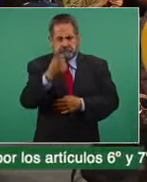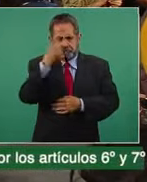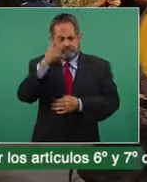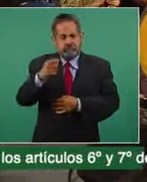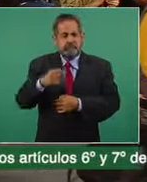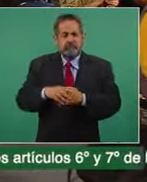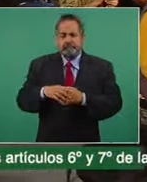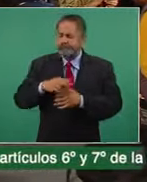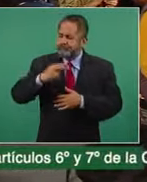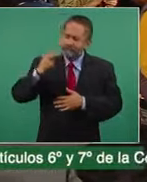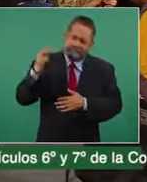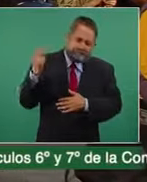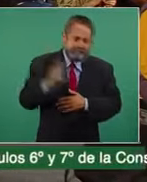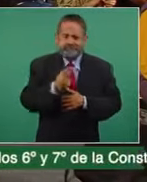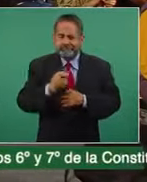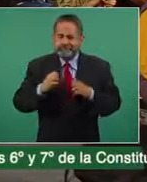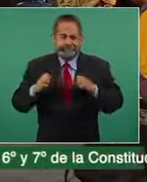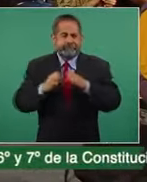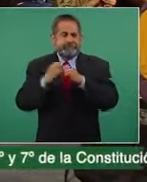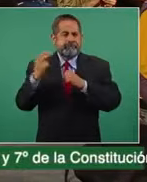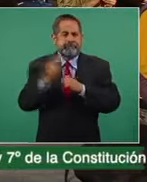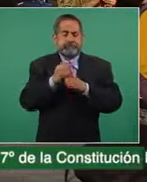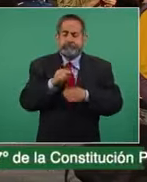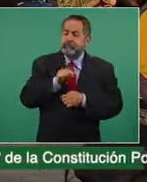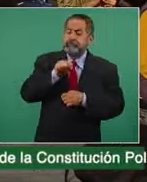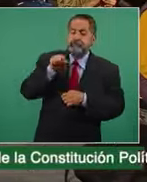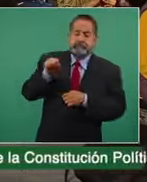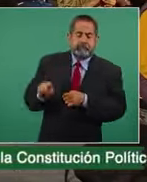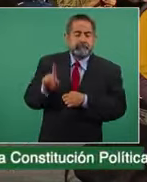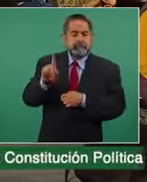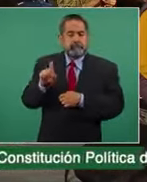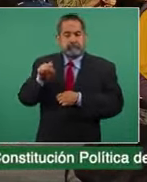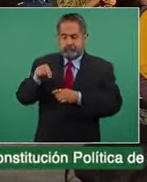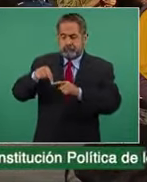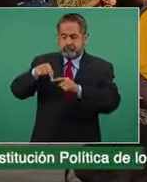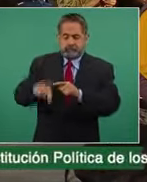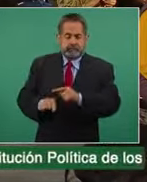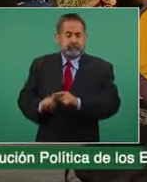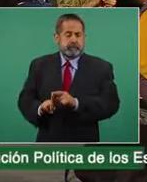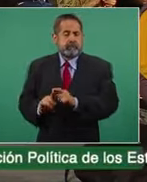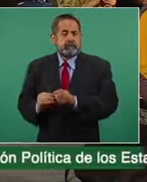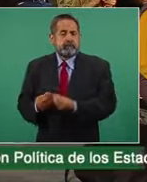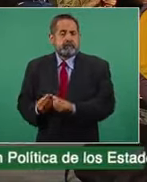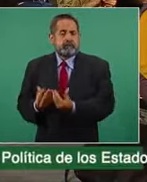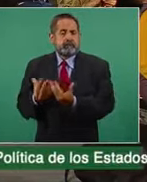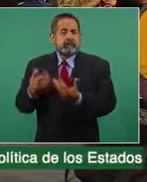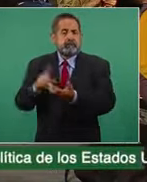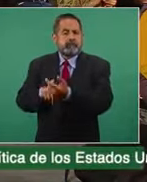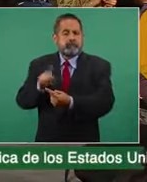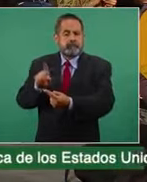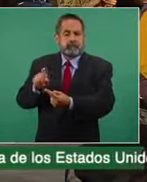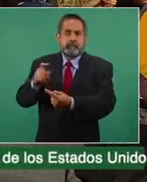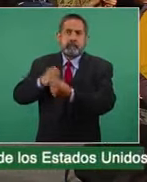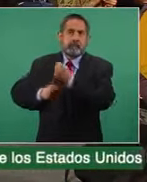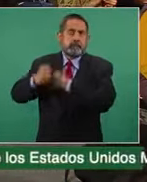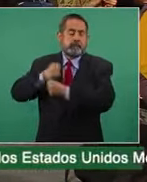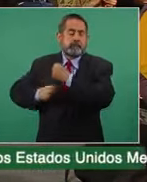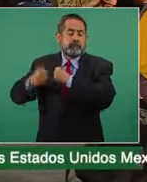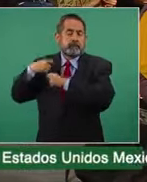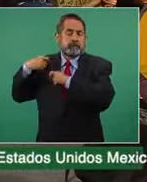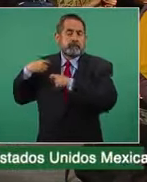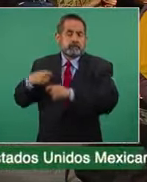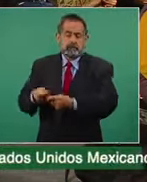reconexión urgente a nuestro manantial, fuente de agua potable que históricamente nos ha proveído de